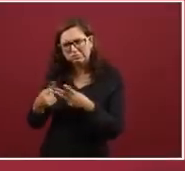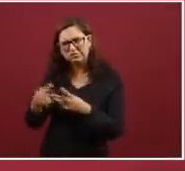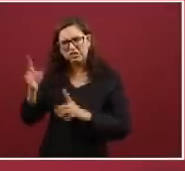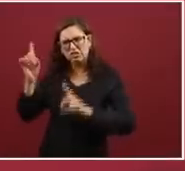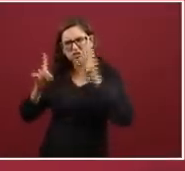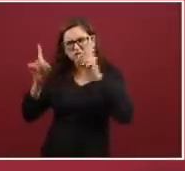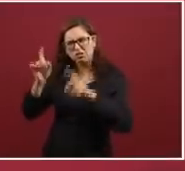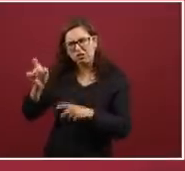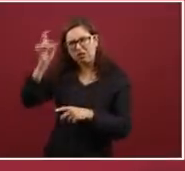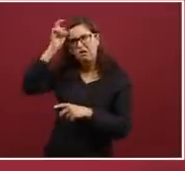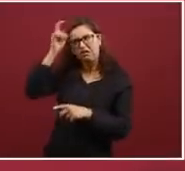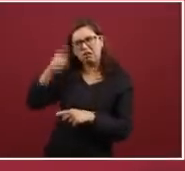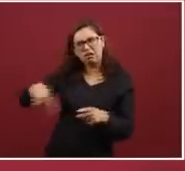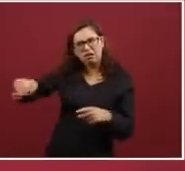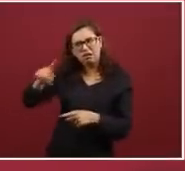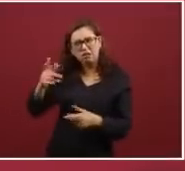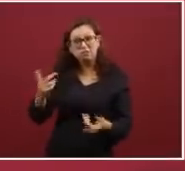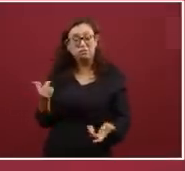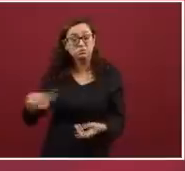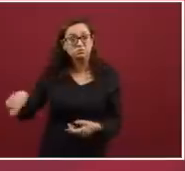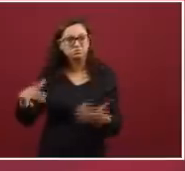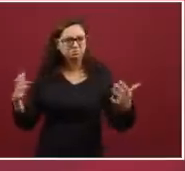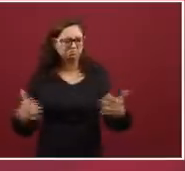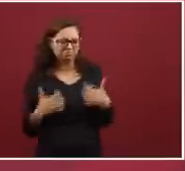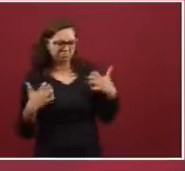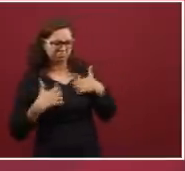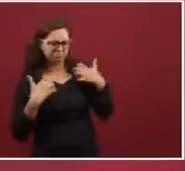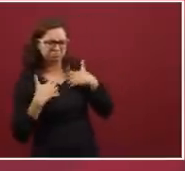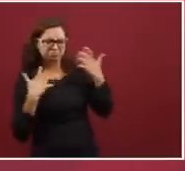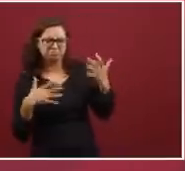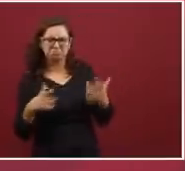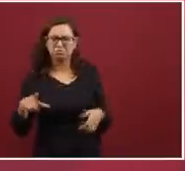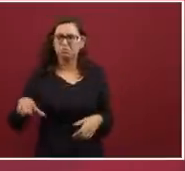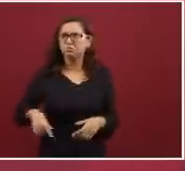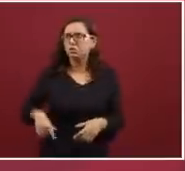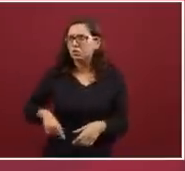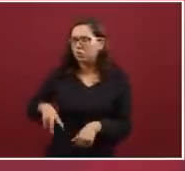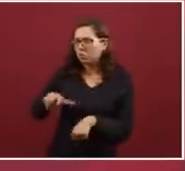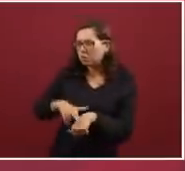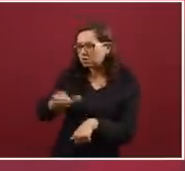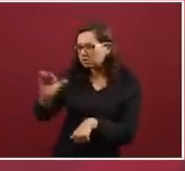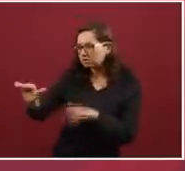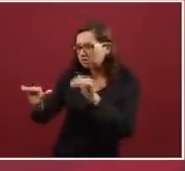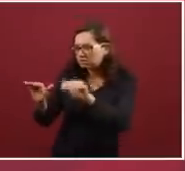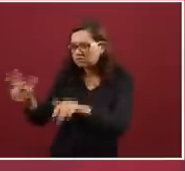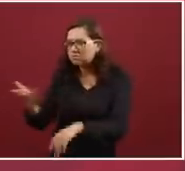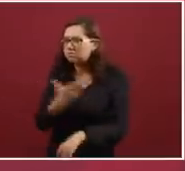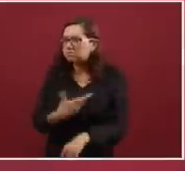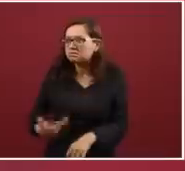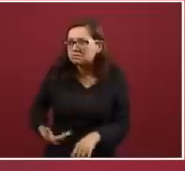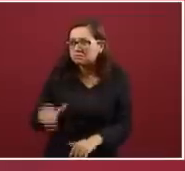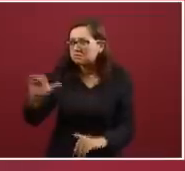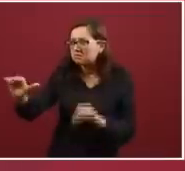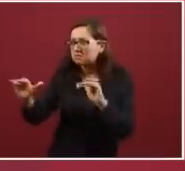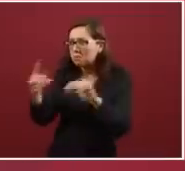magistrado, a un ministro, a un gobernador, al presidente,